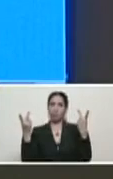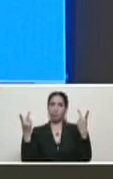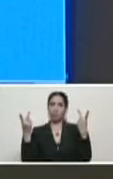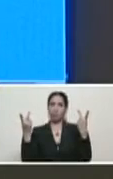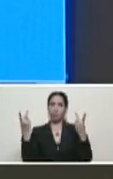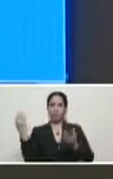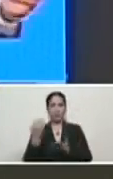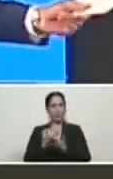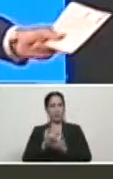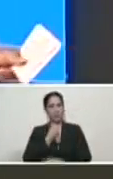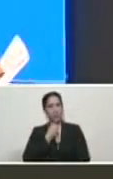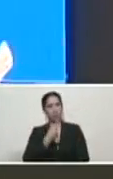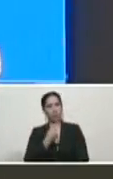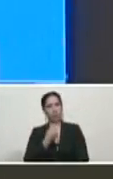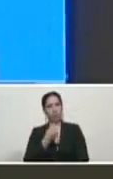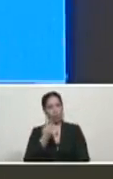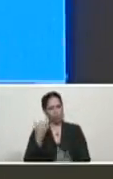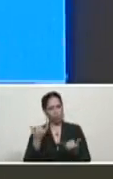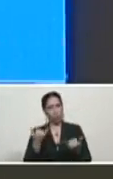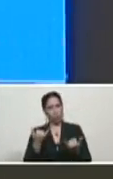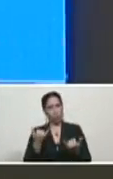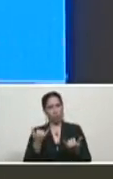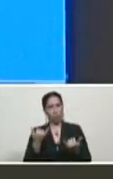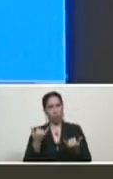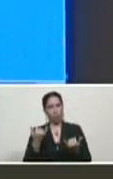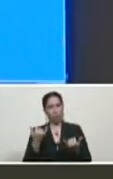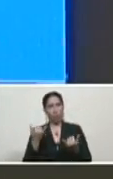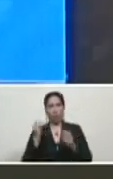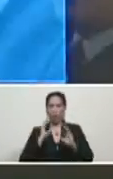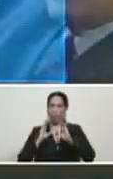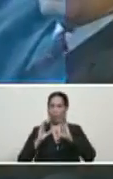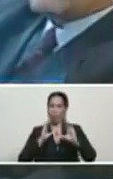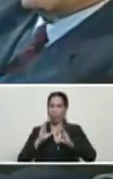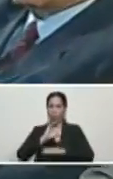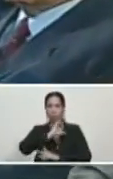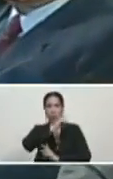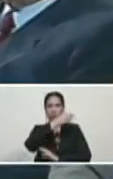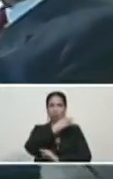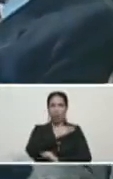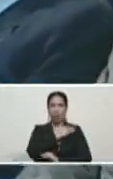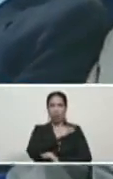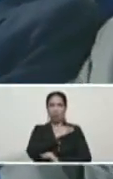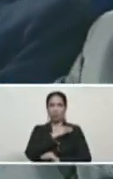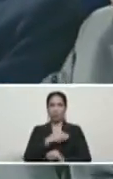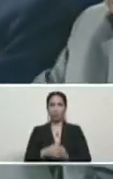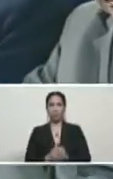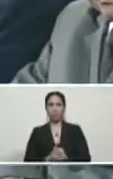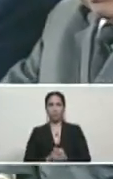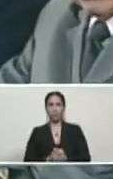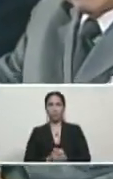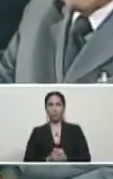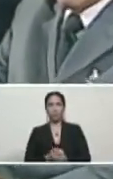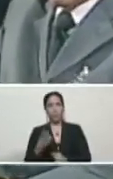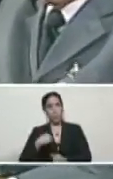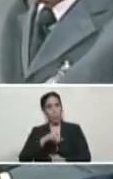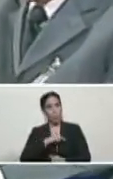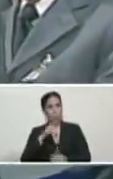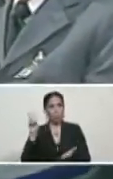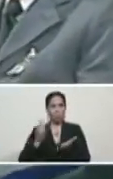Siempre lo he dicho y lo comentaba ahora con el general en jefe, Padrino López. Nosotros somos de